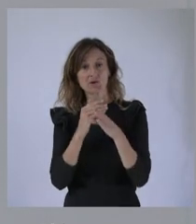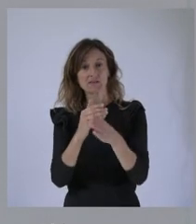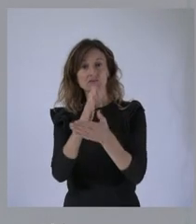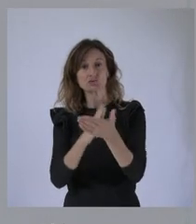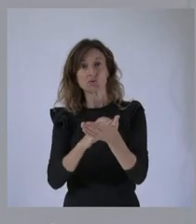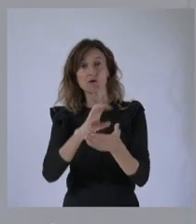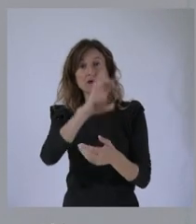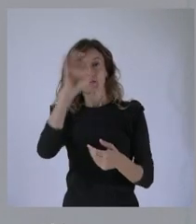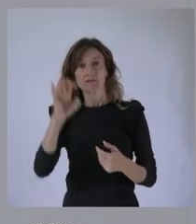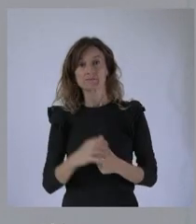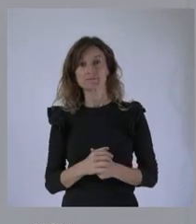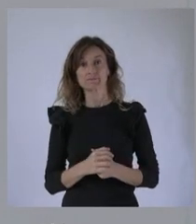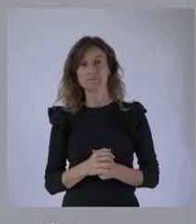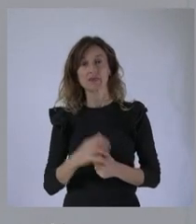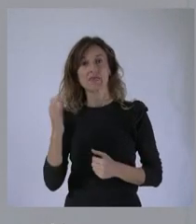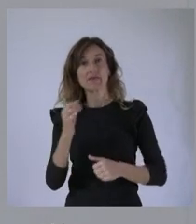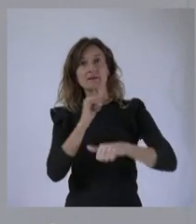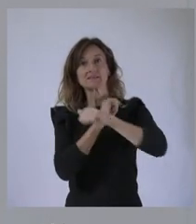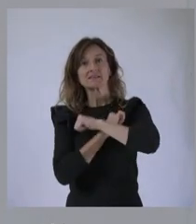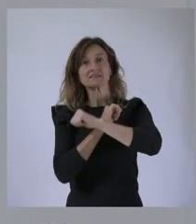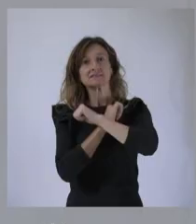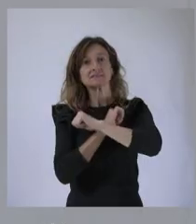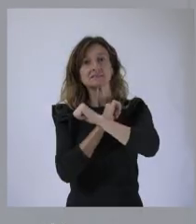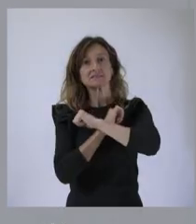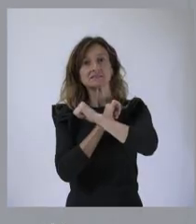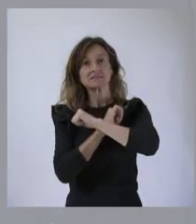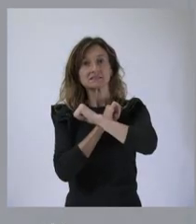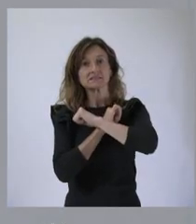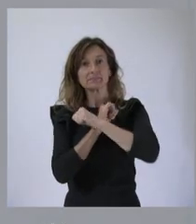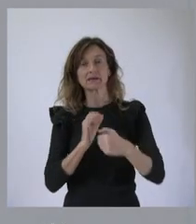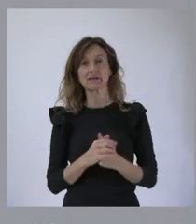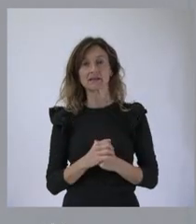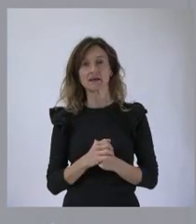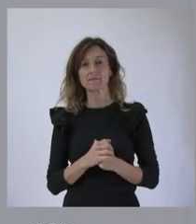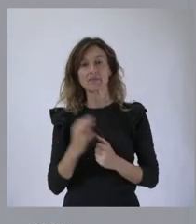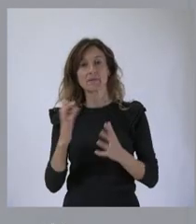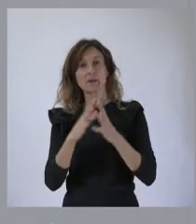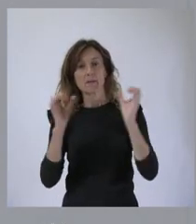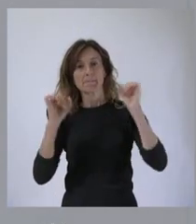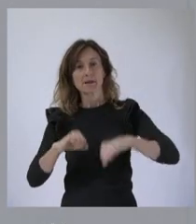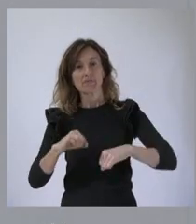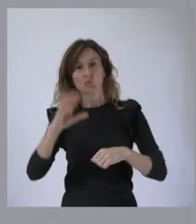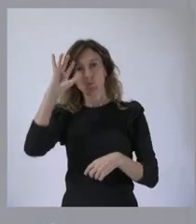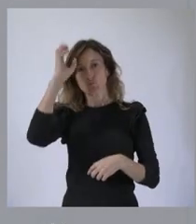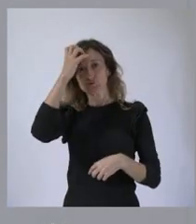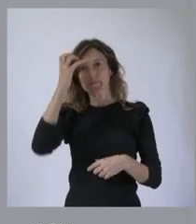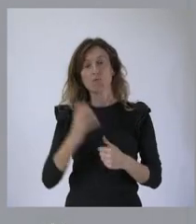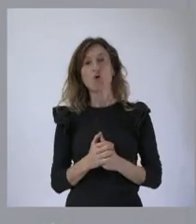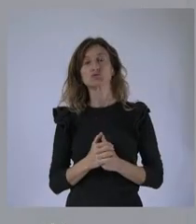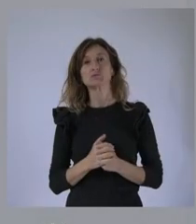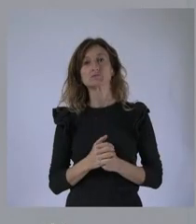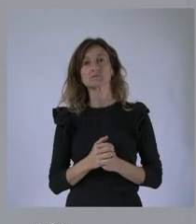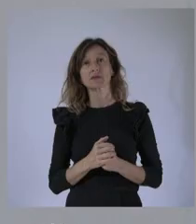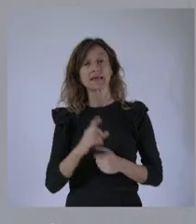autónomas y tenemos que estar a la espera de lo que decide En el pacto pusd y de lo que